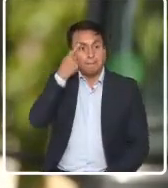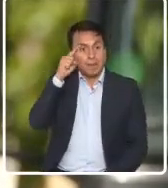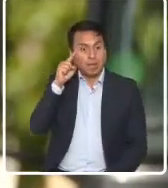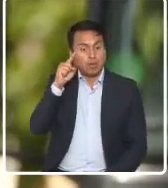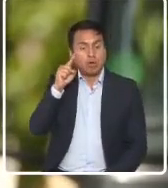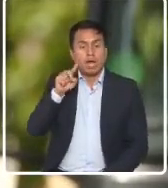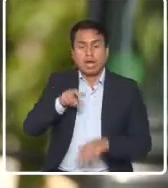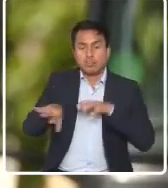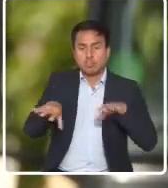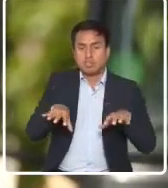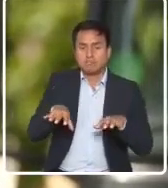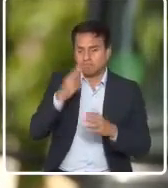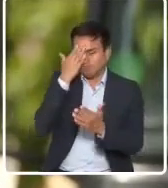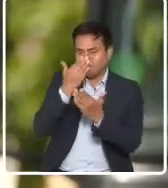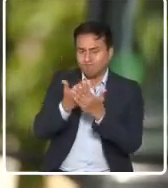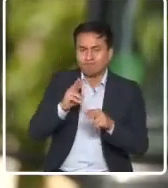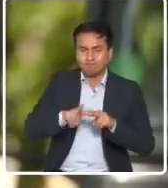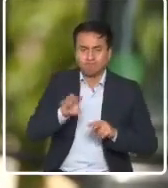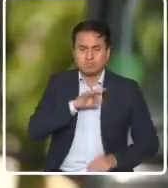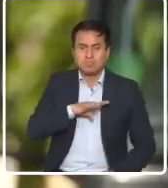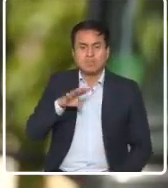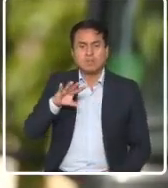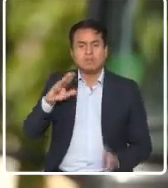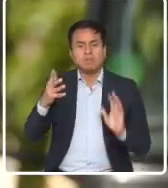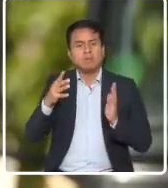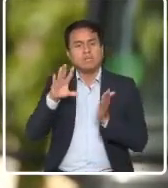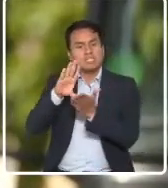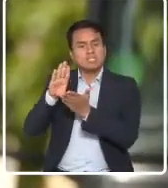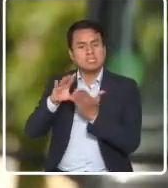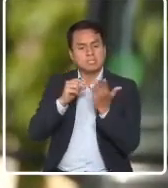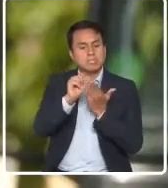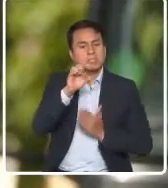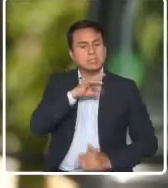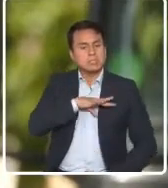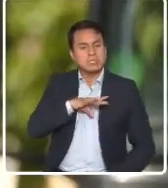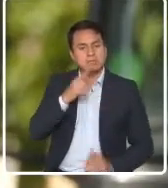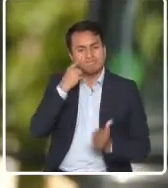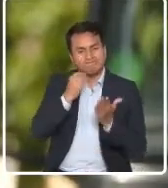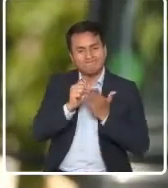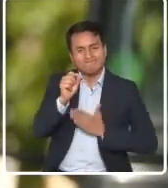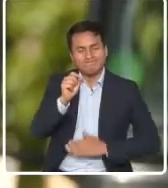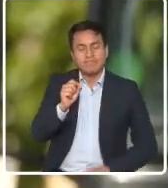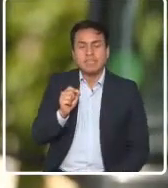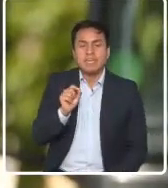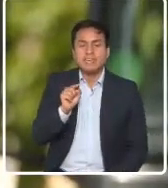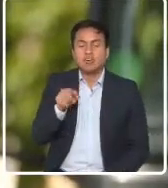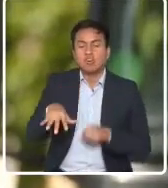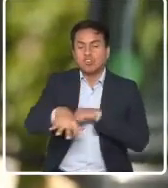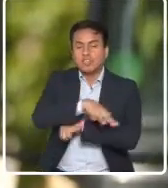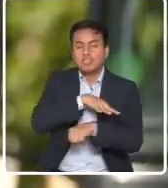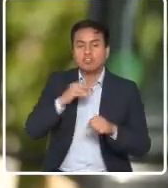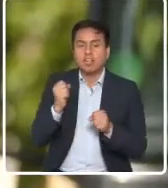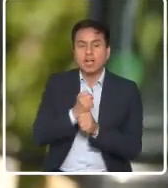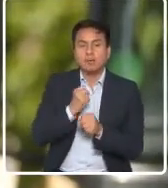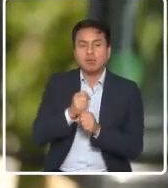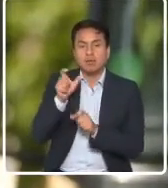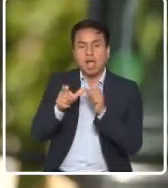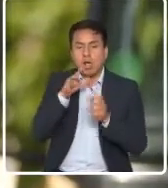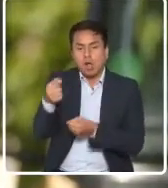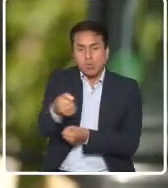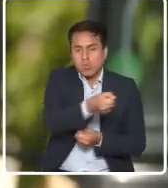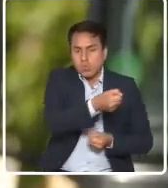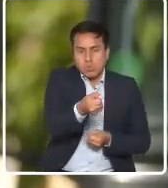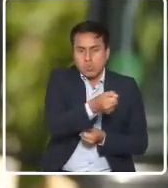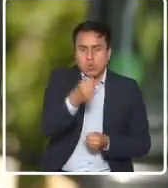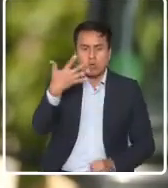haciendo muchas acciones para enfrentarla y eso se nos reconoce a nivel internacional. Y en este contexto, la labor que realizan las y los brigadistas